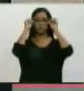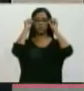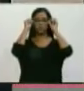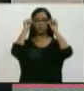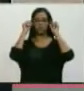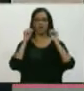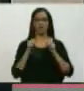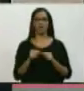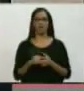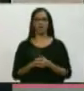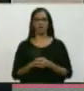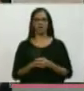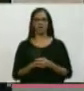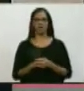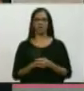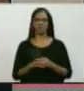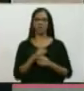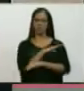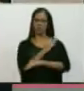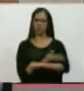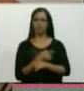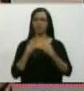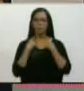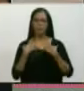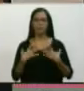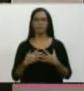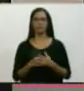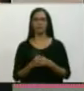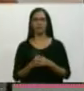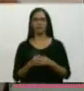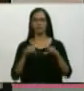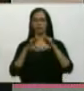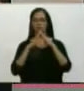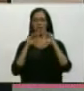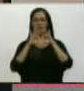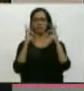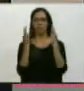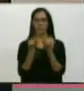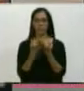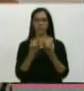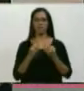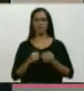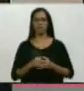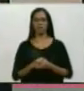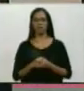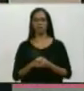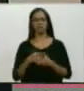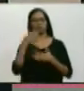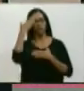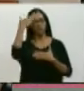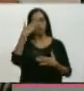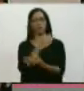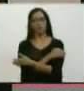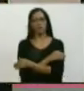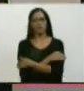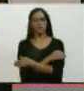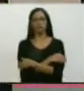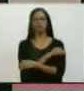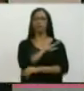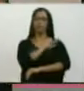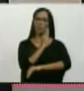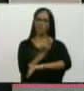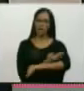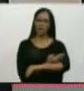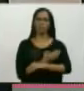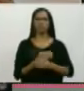en esa dura pérdida. Y así que a toda la familia de La Rosa le mando un saludo y un abrazo muy fuerte por